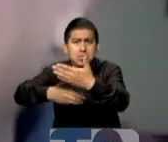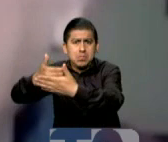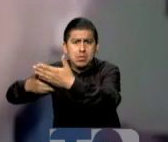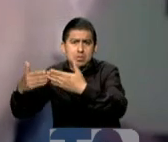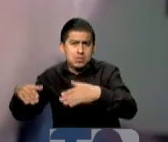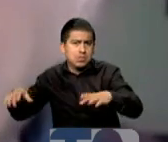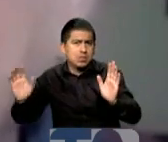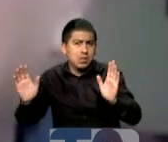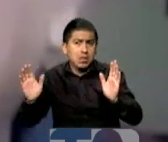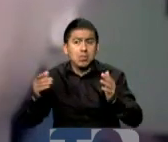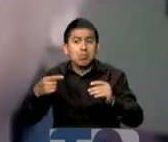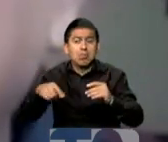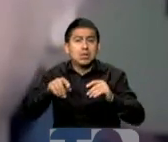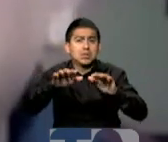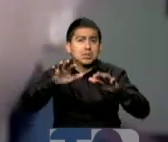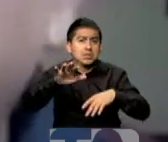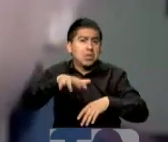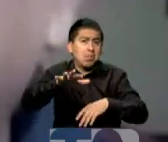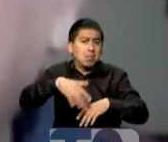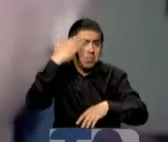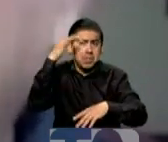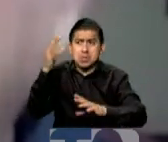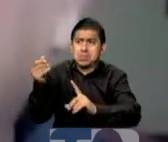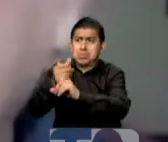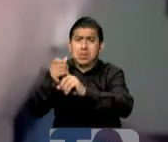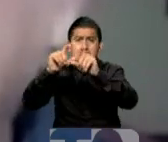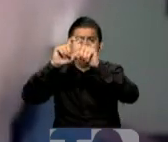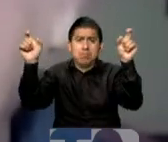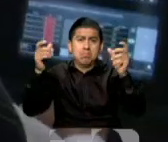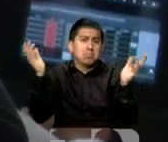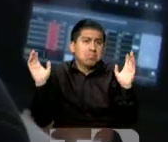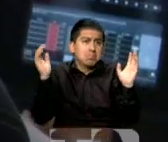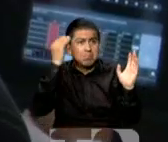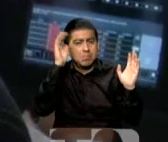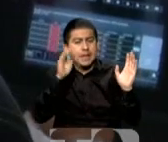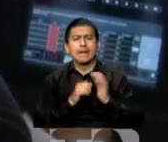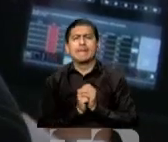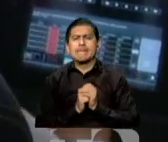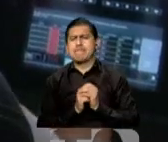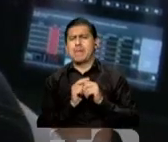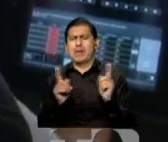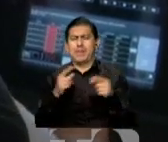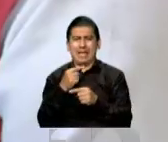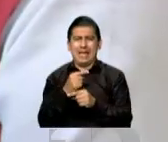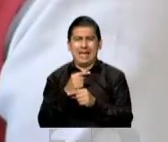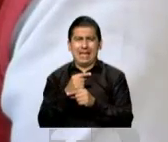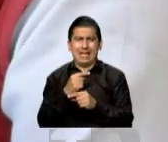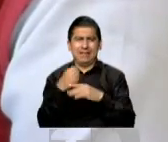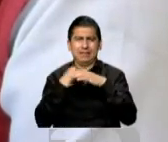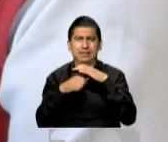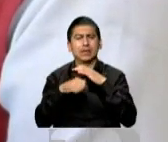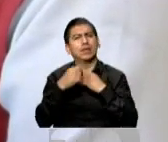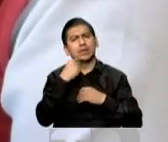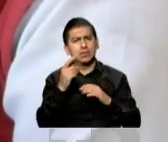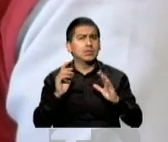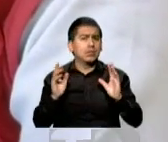en esos 5 meses lograr algún objetivo, aunque sea parcial. No obstante, el actual gerente Edison Llanes sostiene